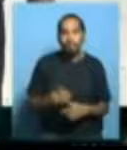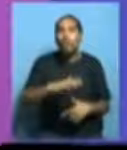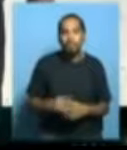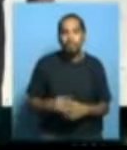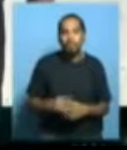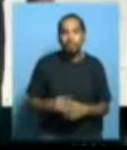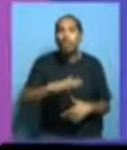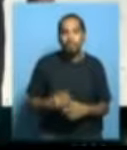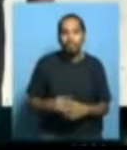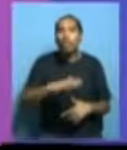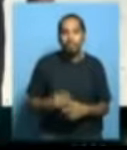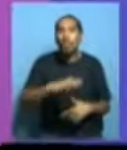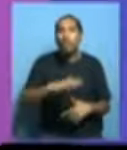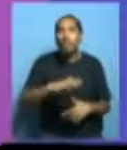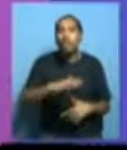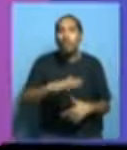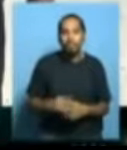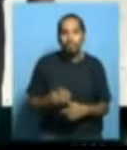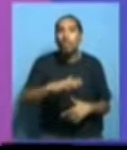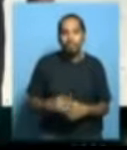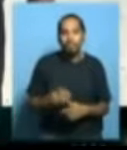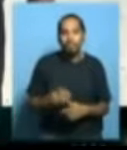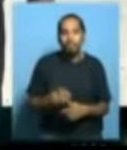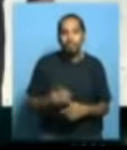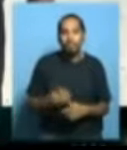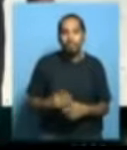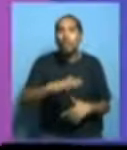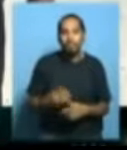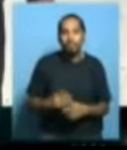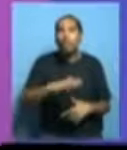se genera algún otro tipo de inconvenientes.